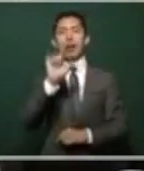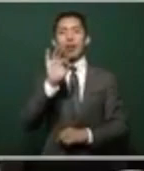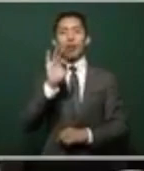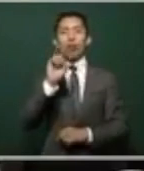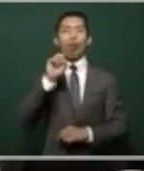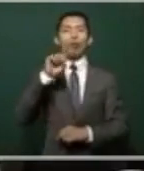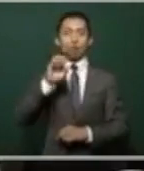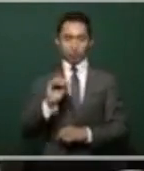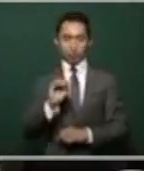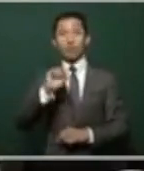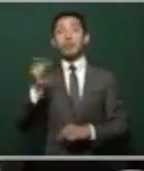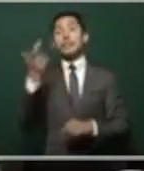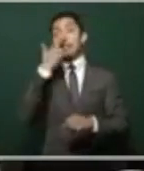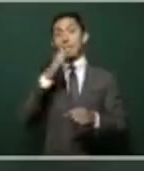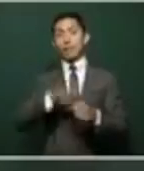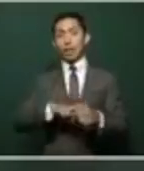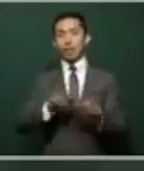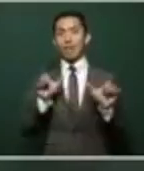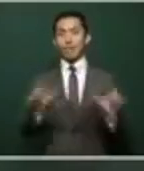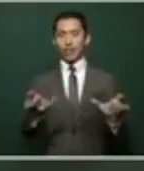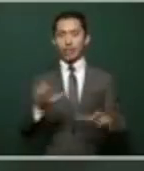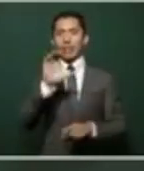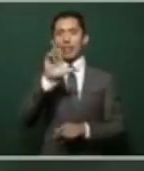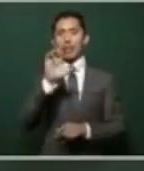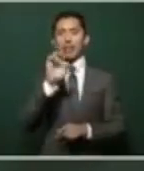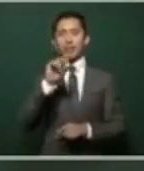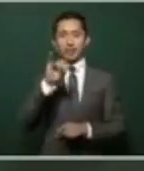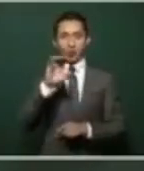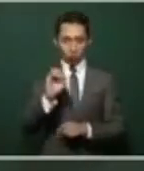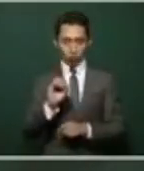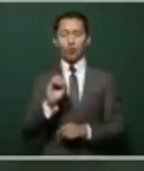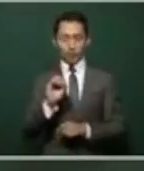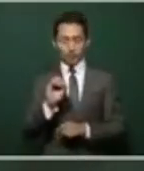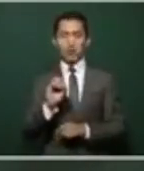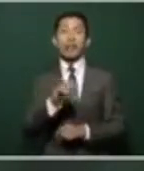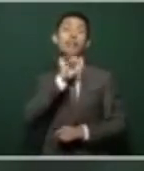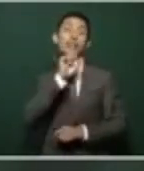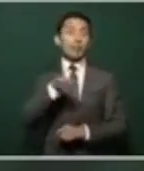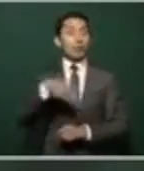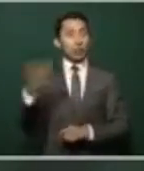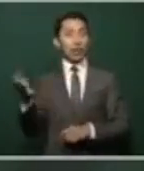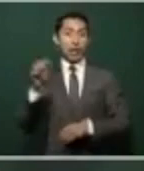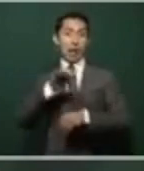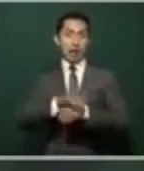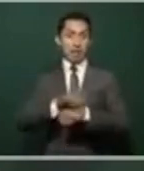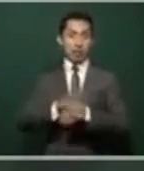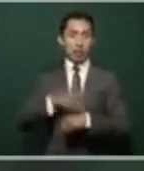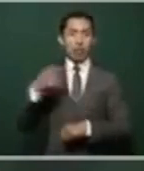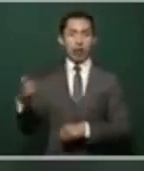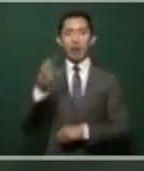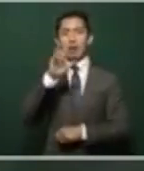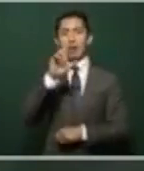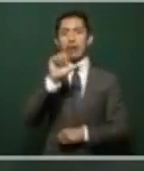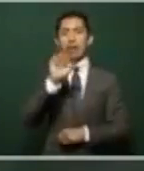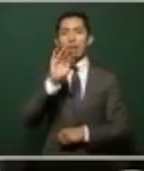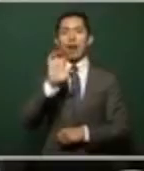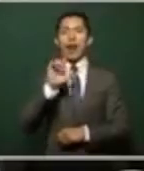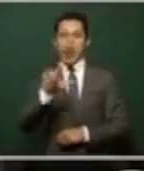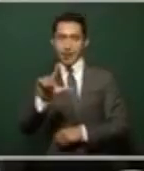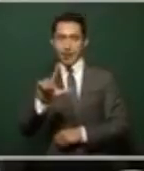el secretario de la Defensa, Crescencio Sandoval, nuestro amigo el almirante Rafael Ojeda